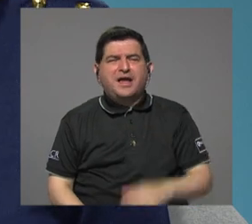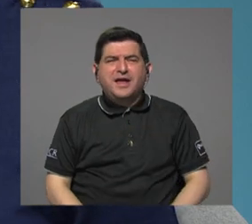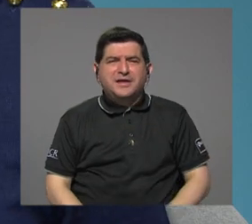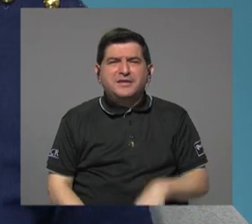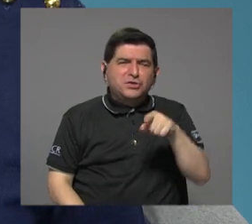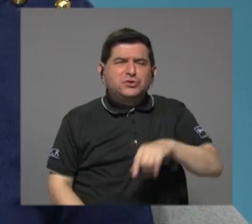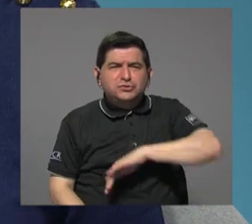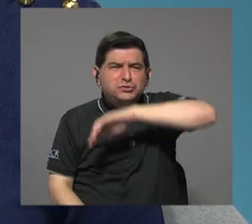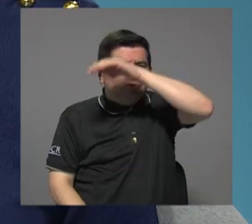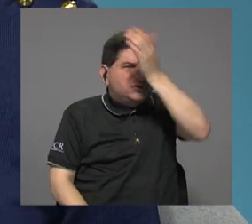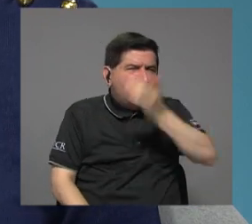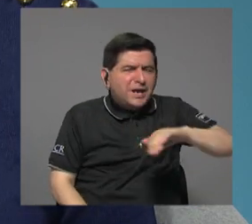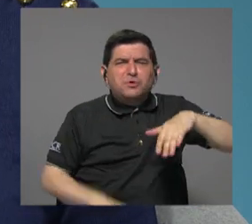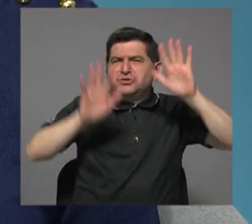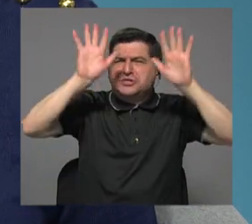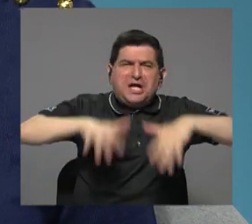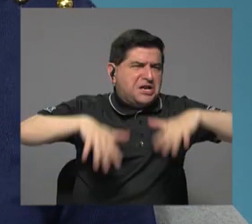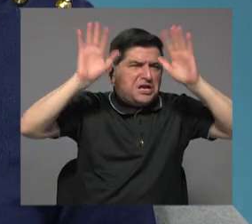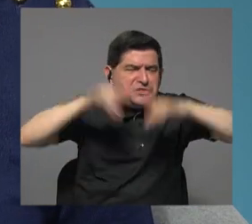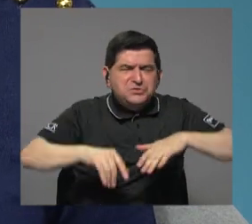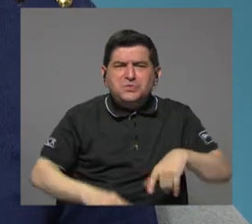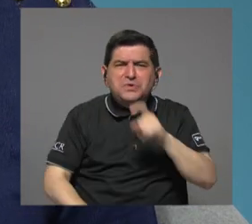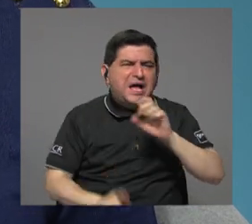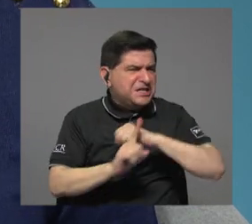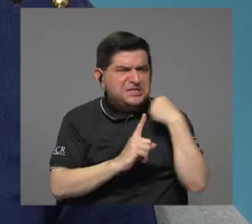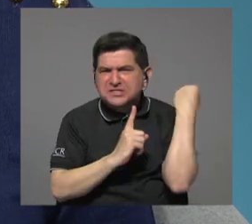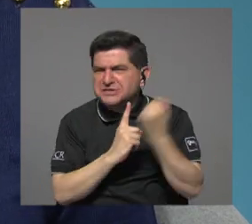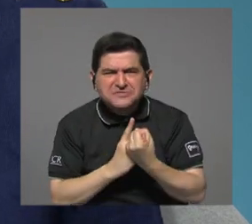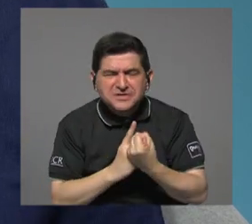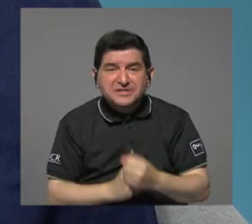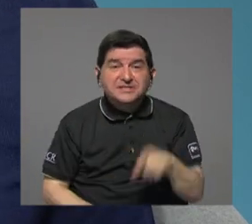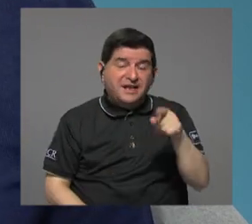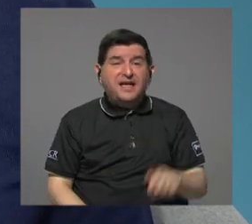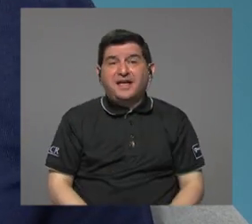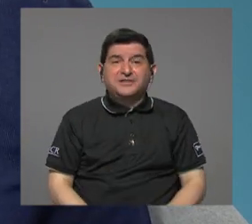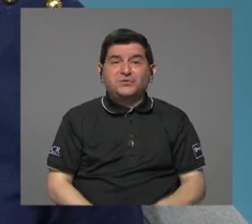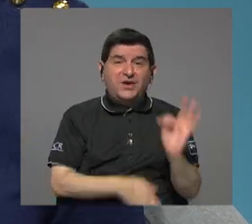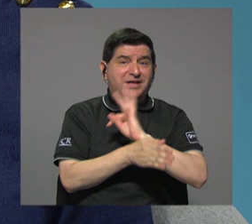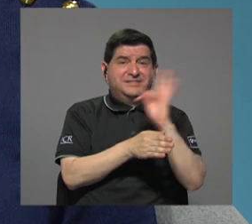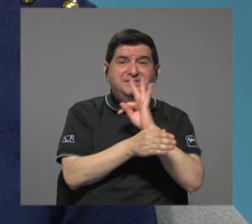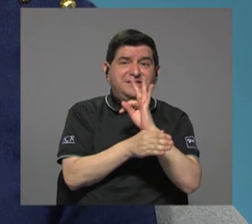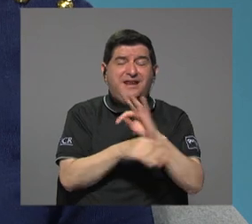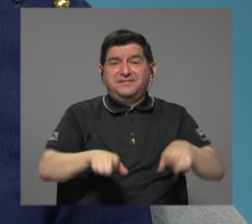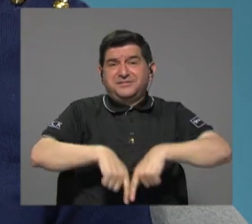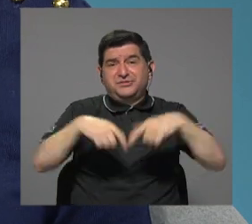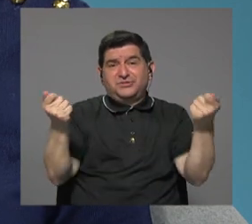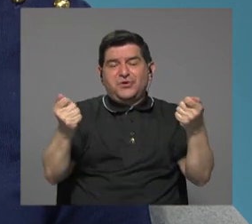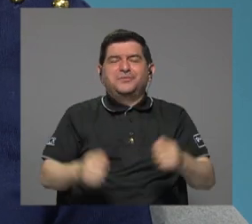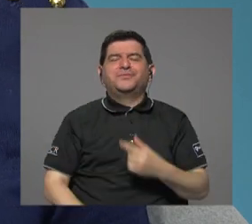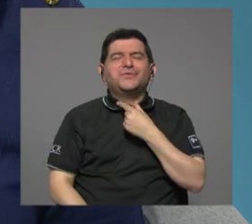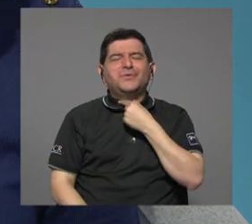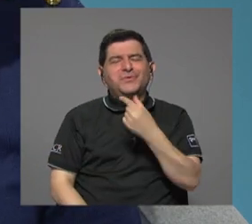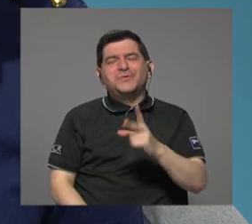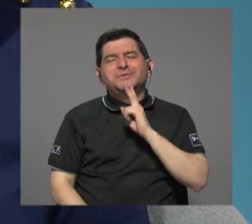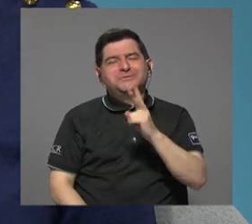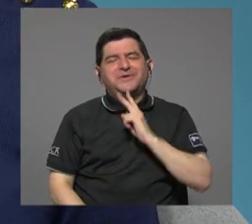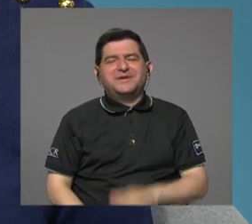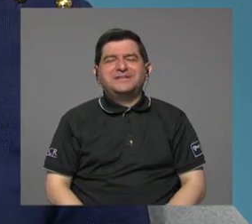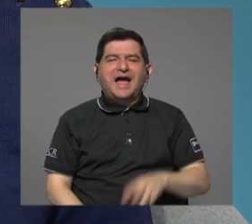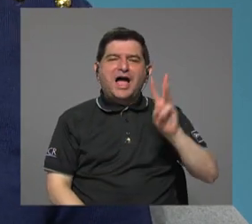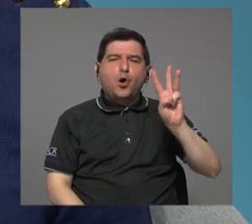bajo la lluvia en condiciones difíciles eso es el periodismo de televisión y bueno de verdad y